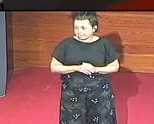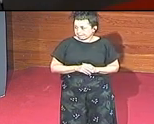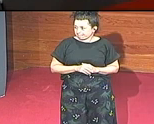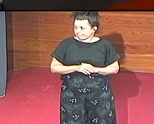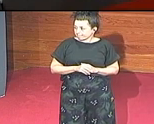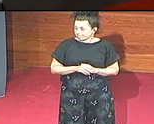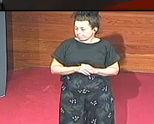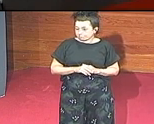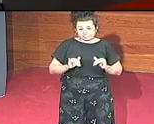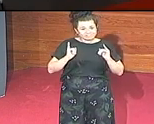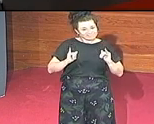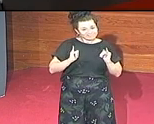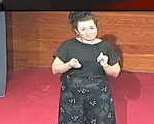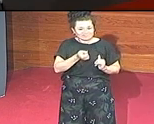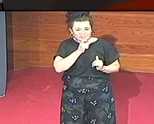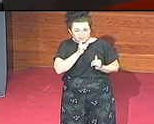como se divertían